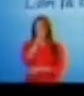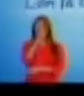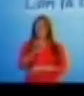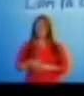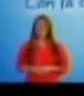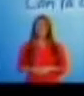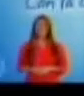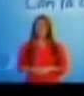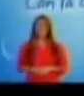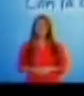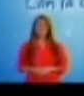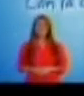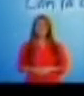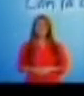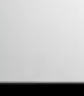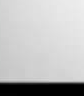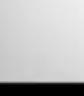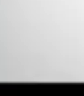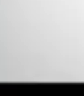siempre.